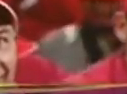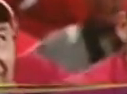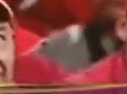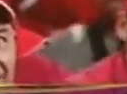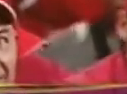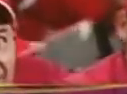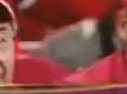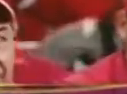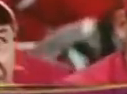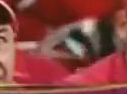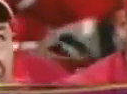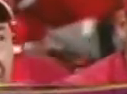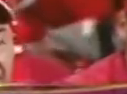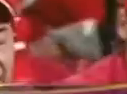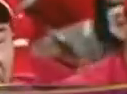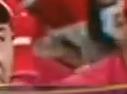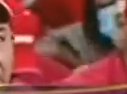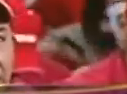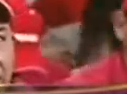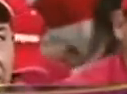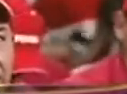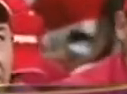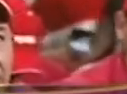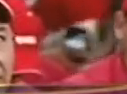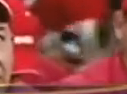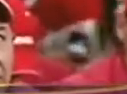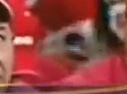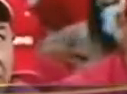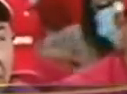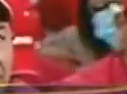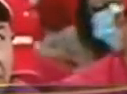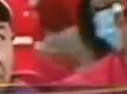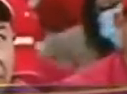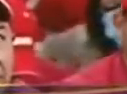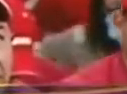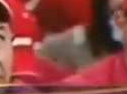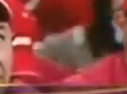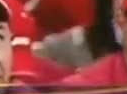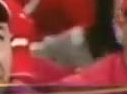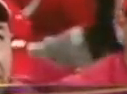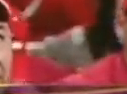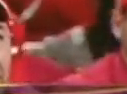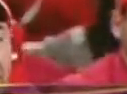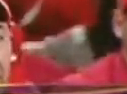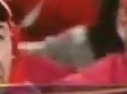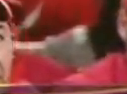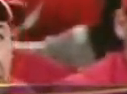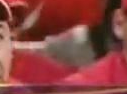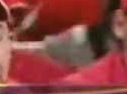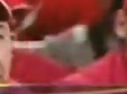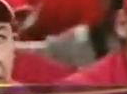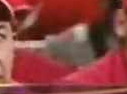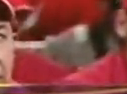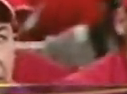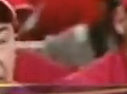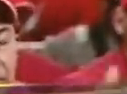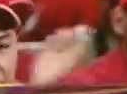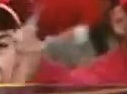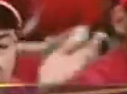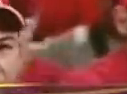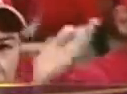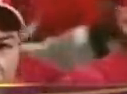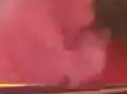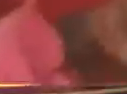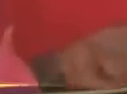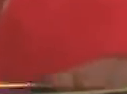apoye en todas las tomas de decisiones de nuestra principal empresa, porque la mujer es vanguardia en esta industria